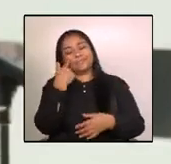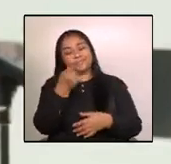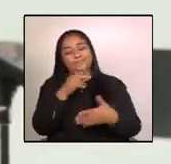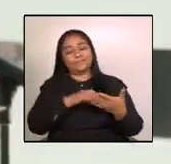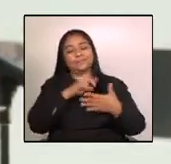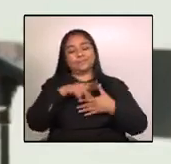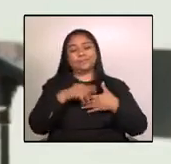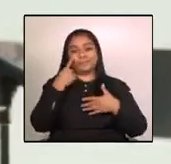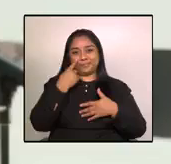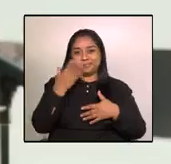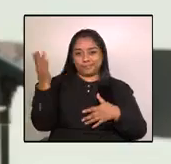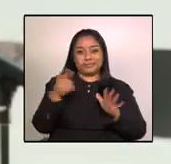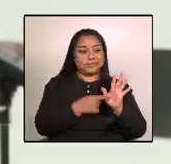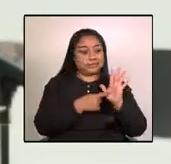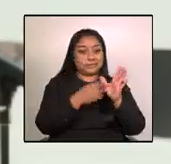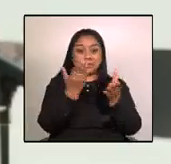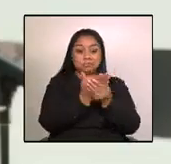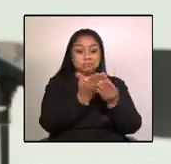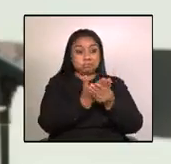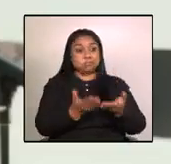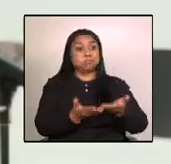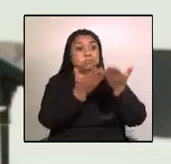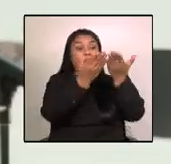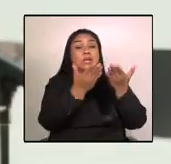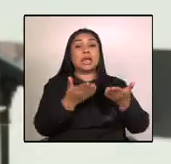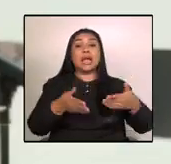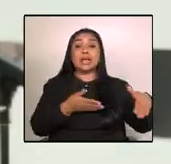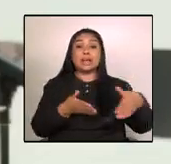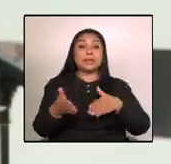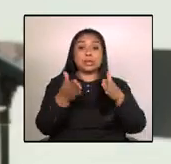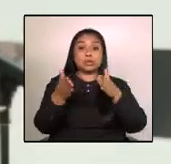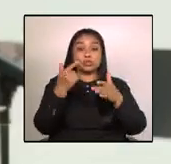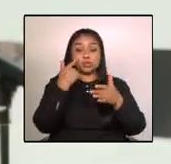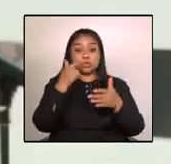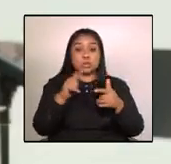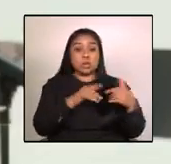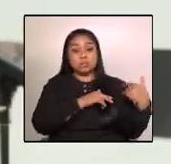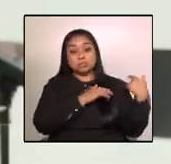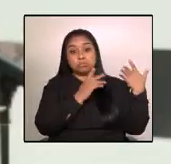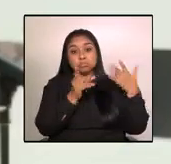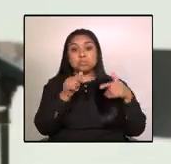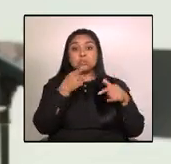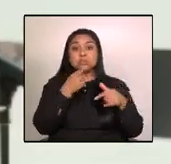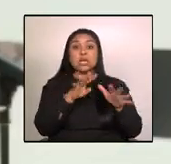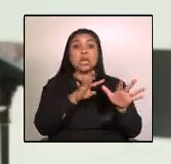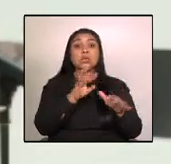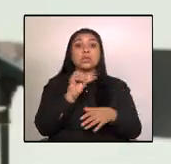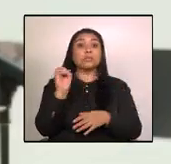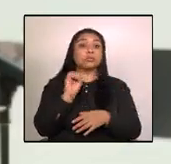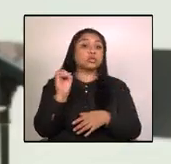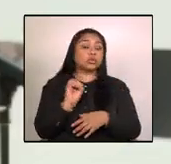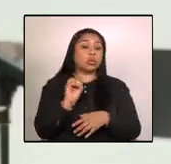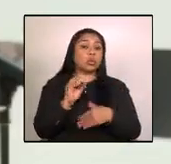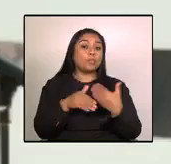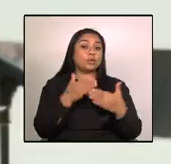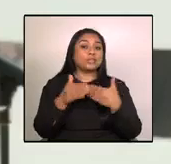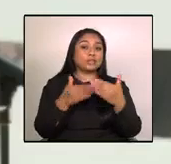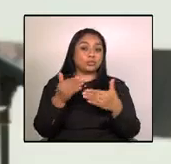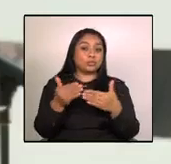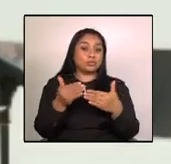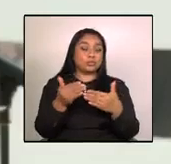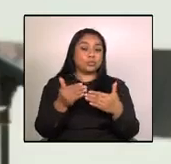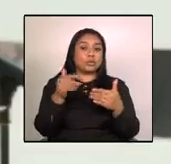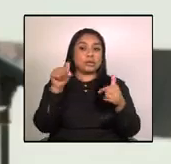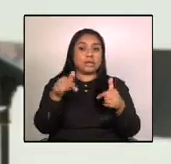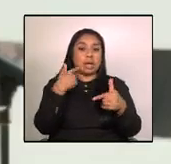proyecto. Presenté la documentación a Caminos y pues hasta este llegó al 90% en su proceso, y